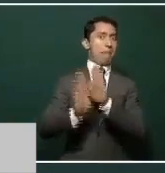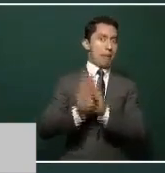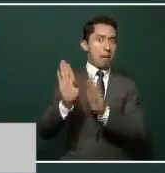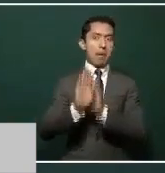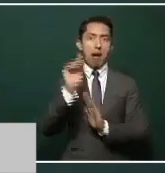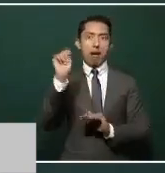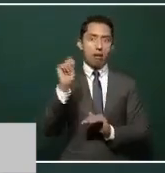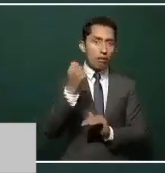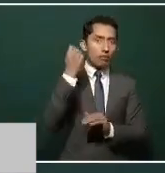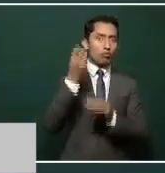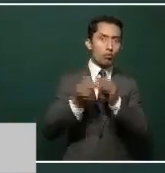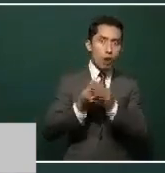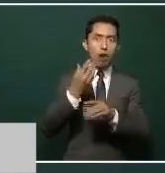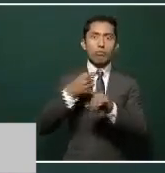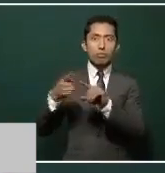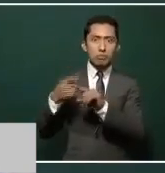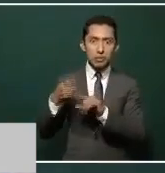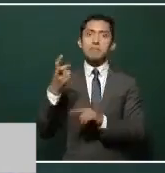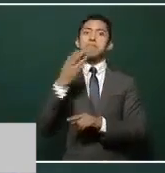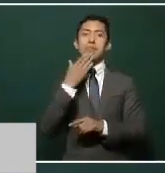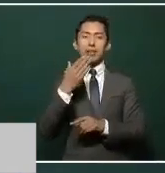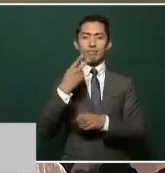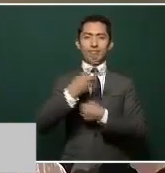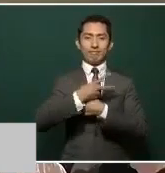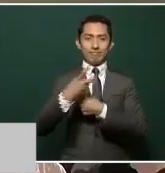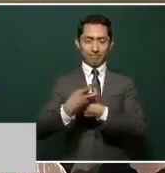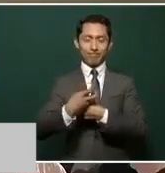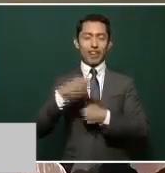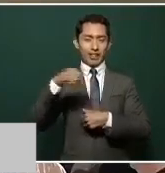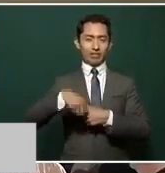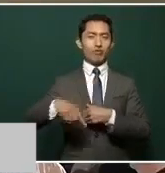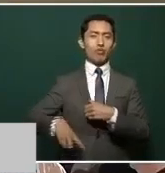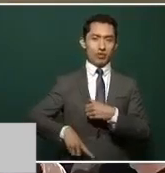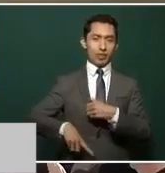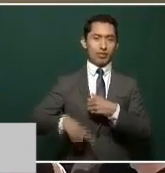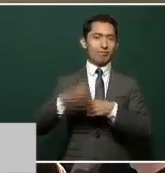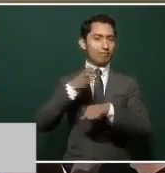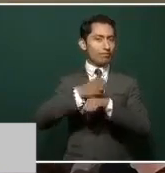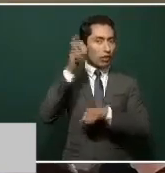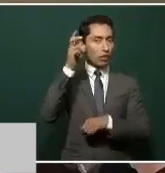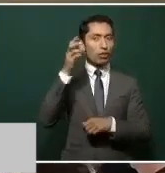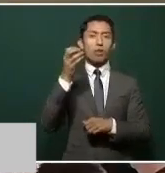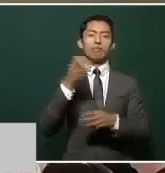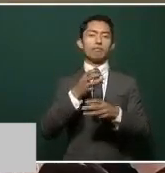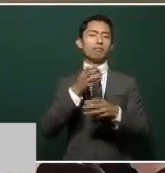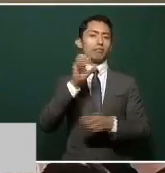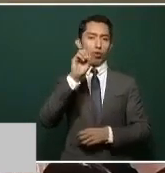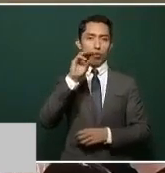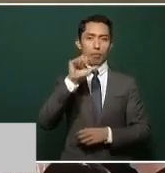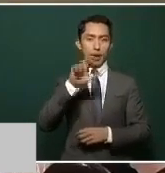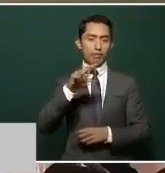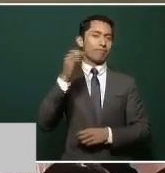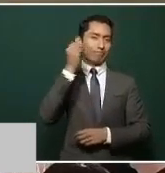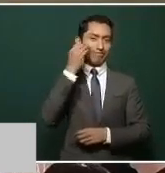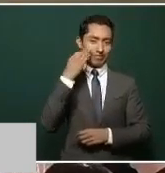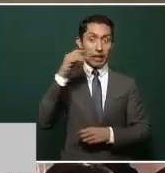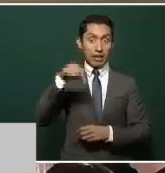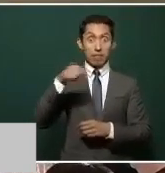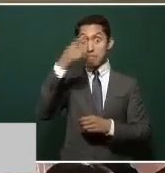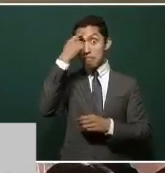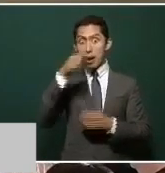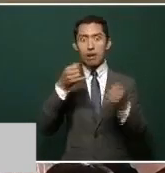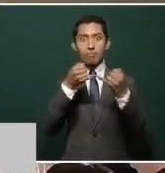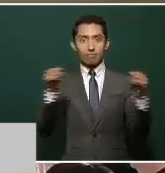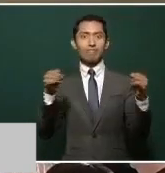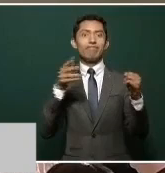e Inteligencia C5 para este estado. Se inaugura el nuevo C5 en Hidalgo. Este nuevo centro cuenta con un sistema de integración de información que